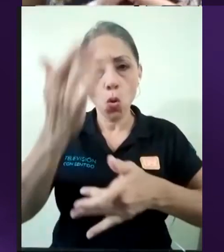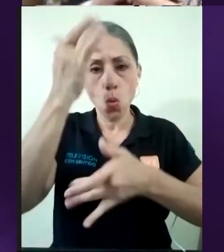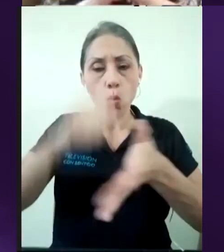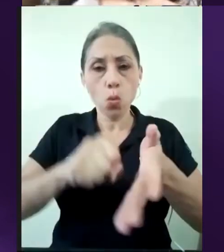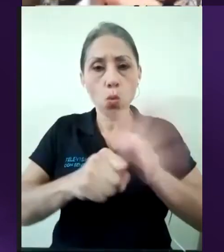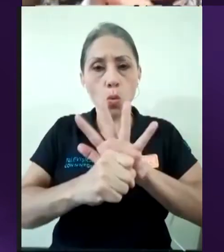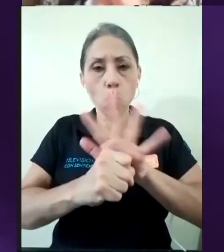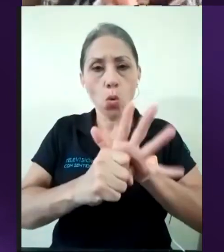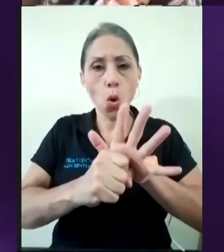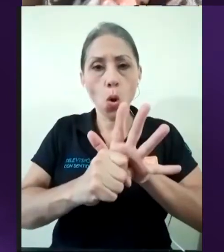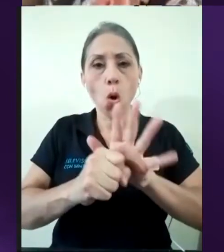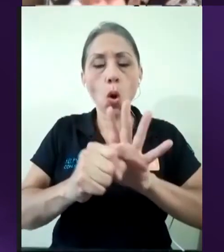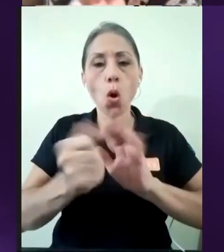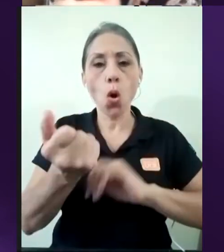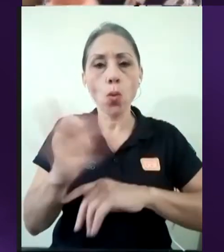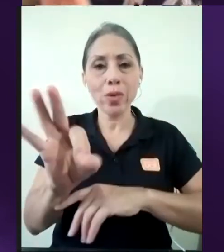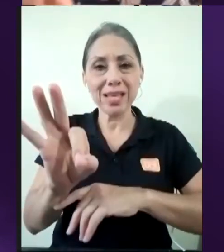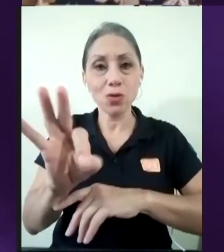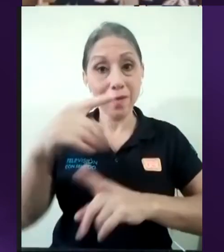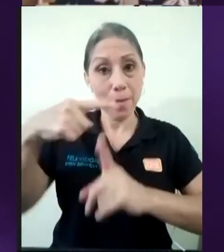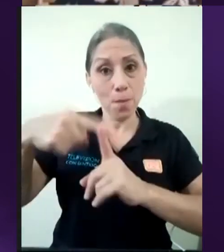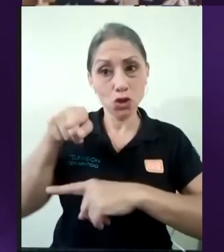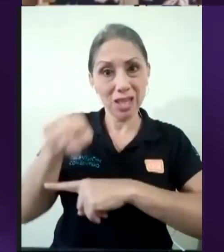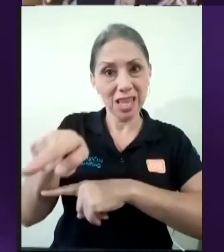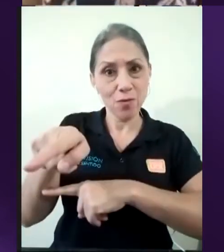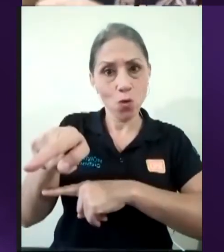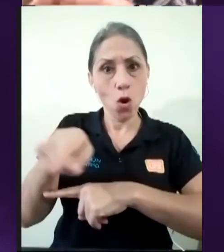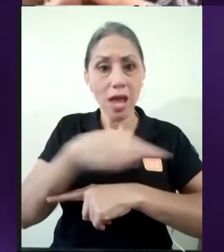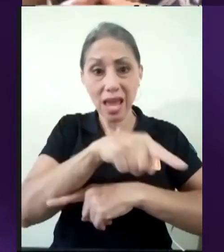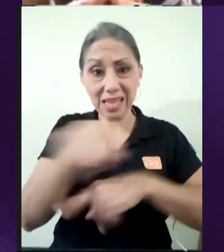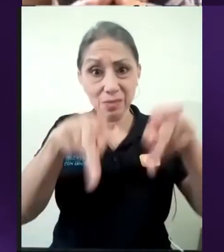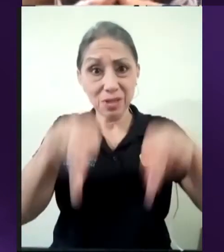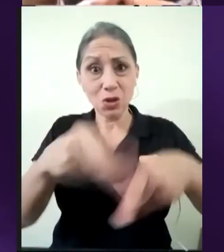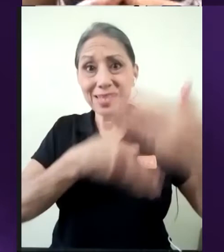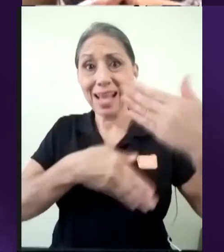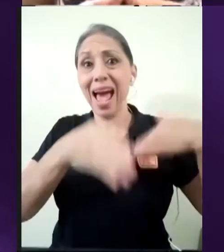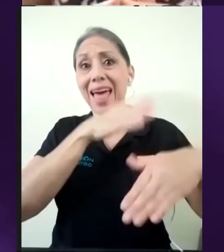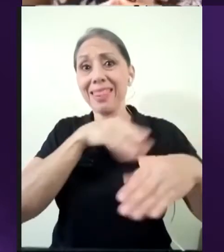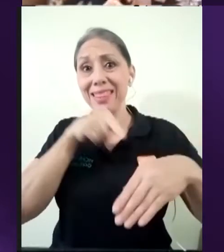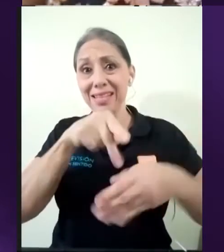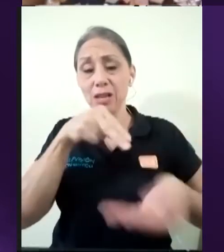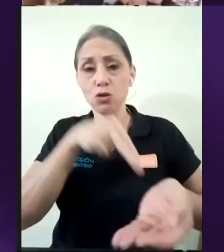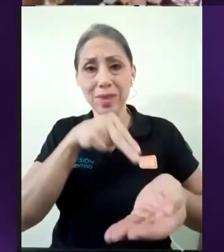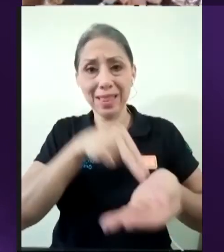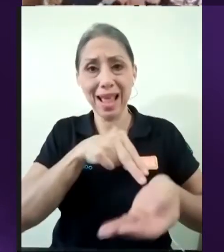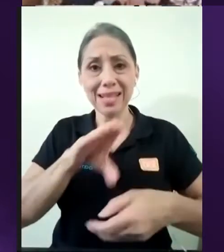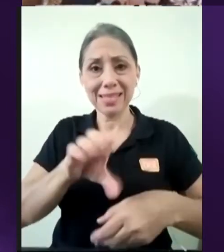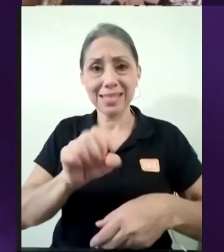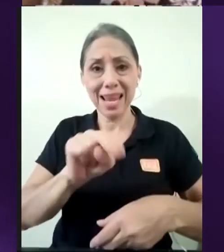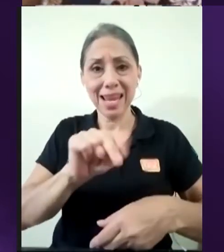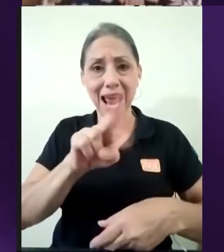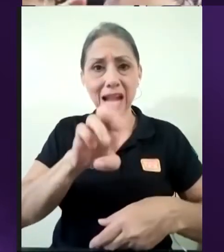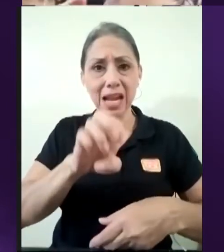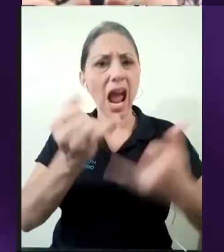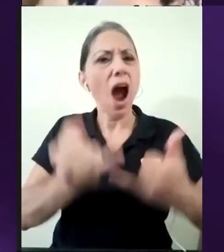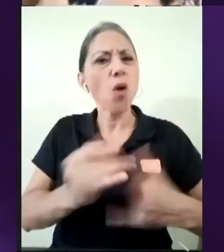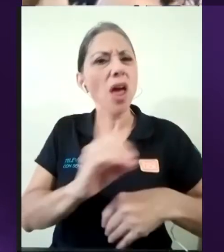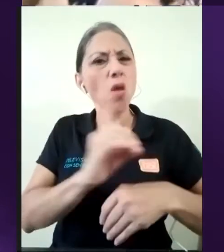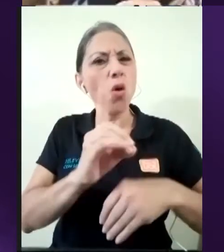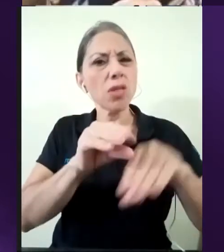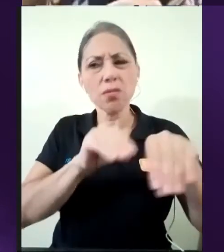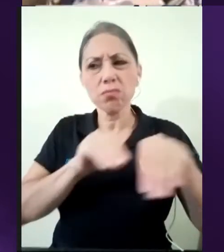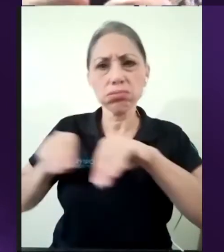positivos, a dónde fueron ubicados estos pacientes, y también se informó